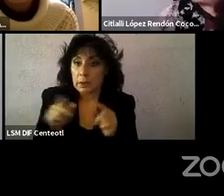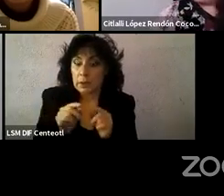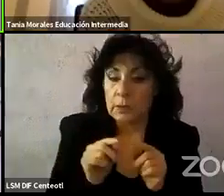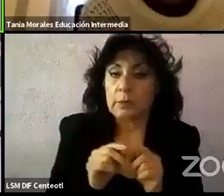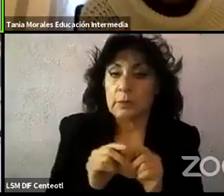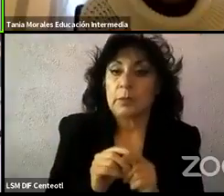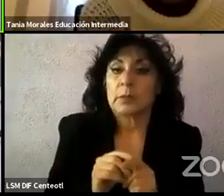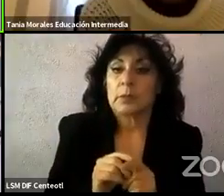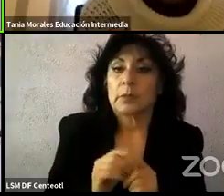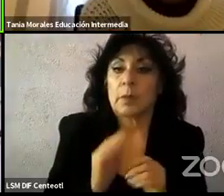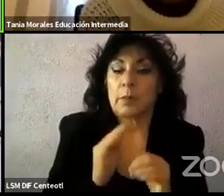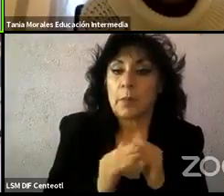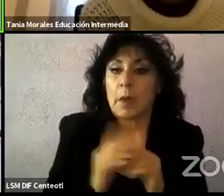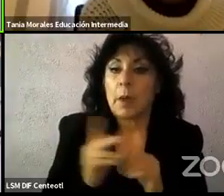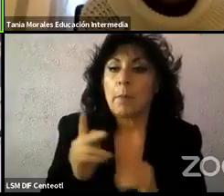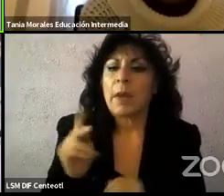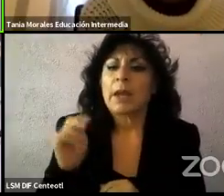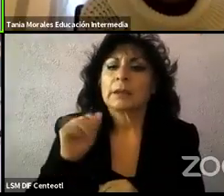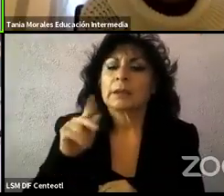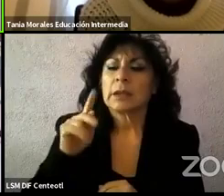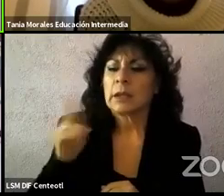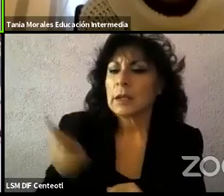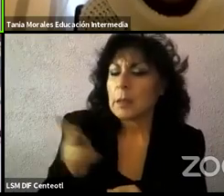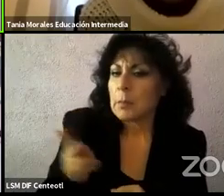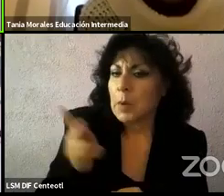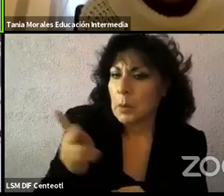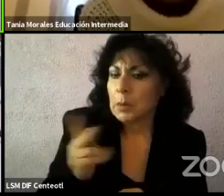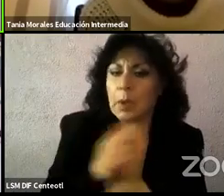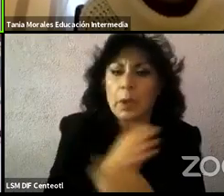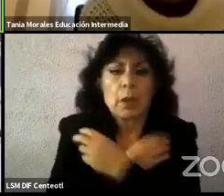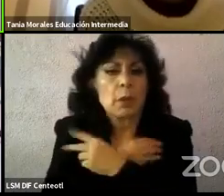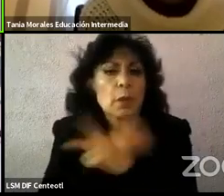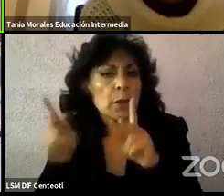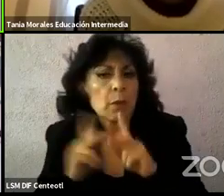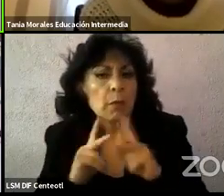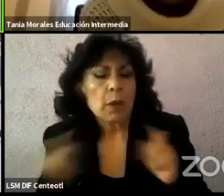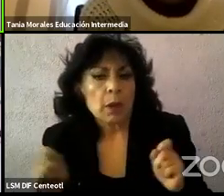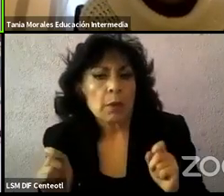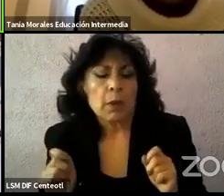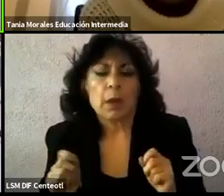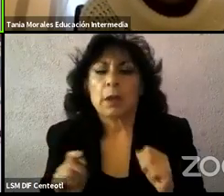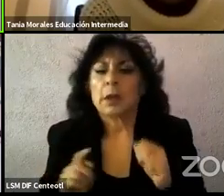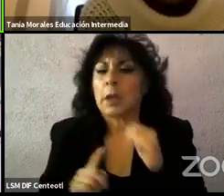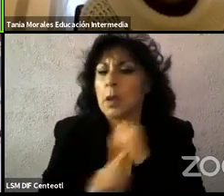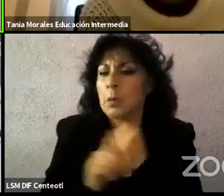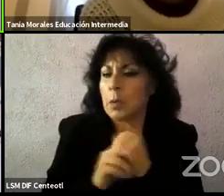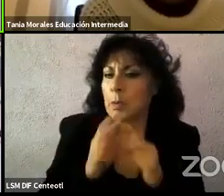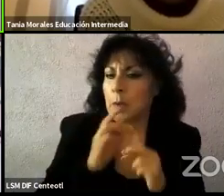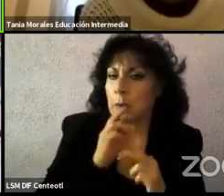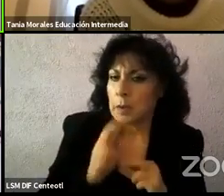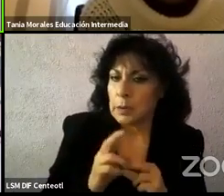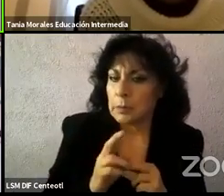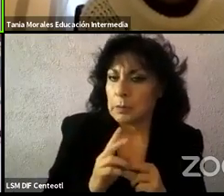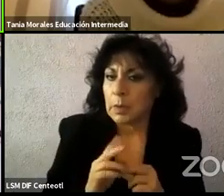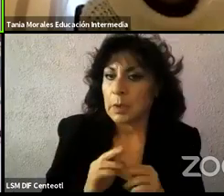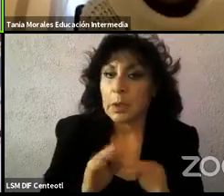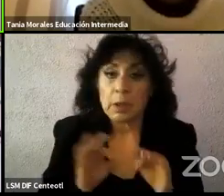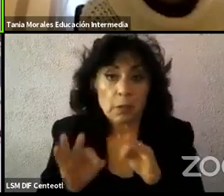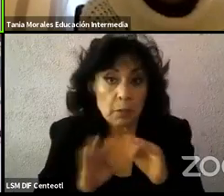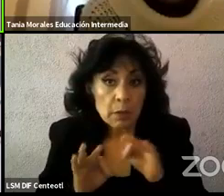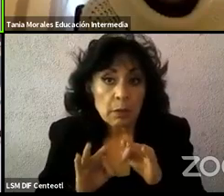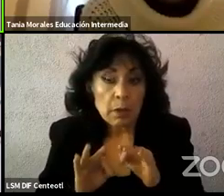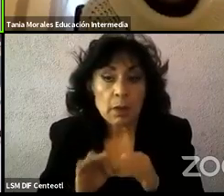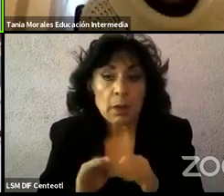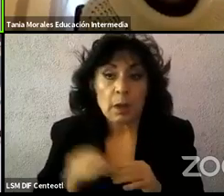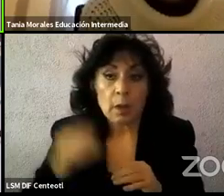es, para Tania le preguntan, ¿la educación para la paz y la resolución de conflictos se puede trabajar también con adultos? ¿Cómo